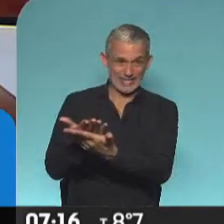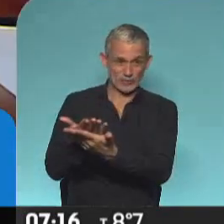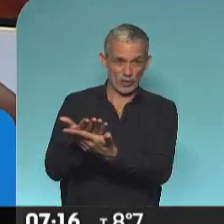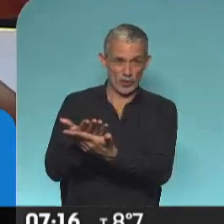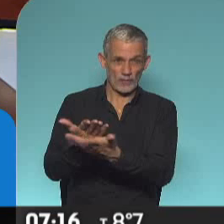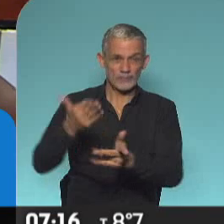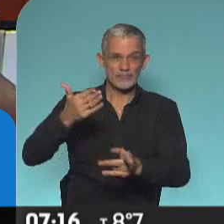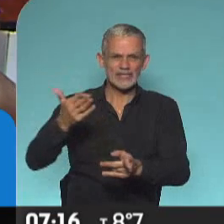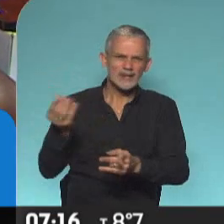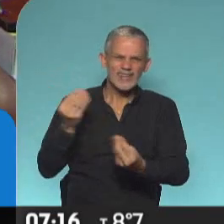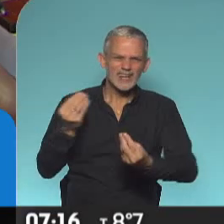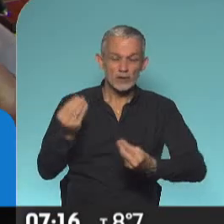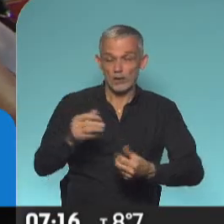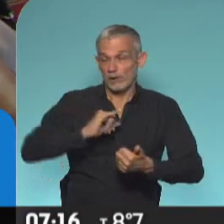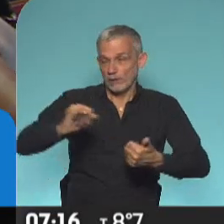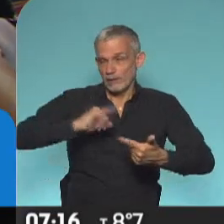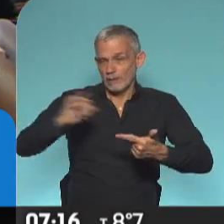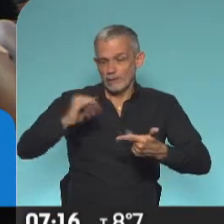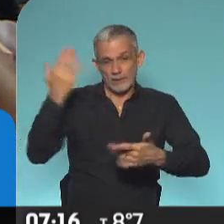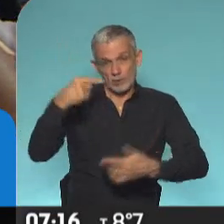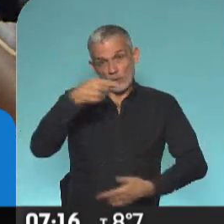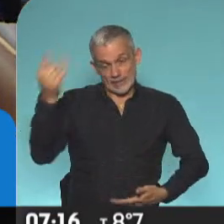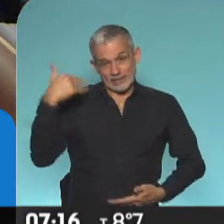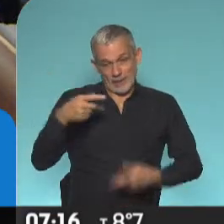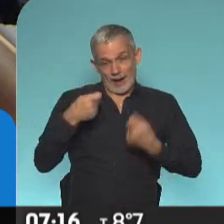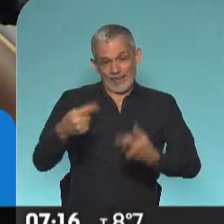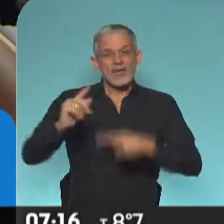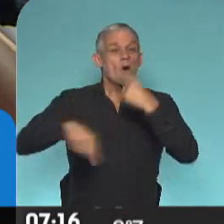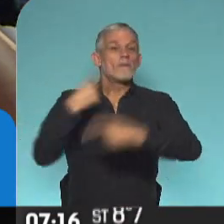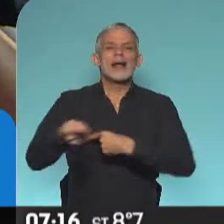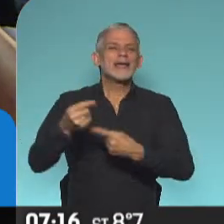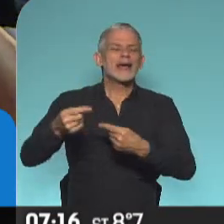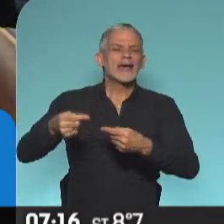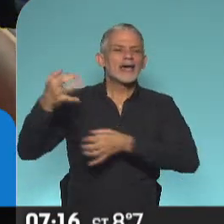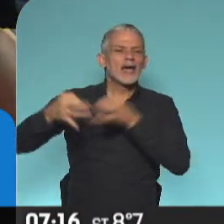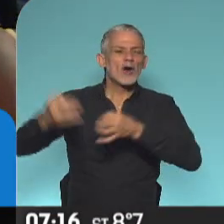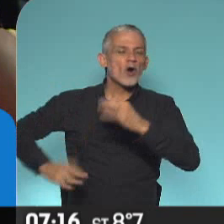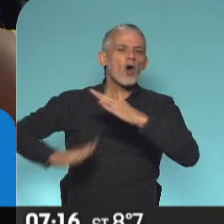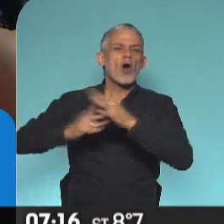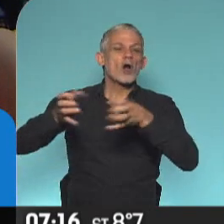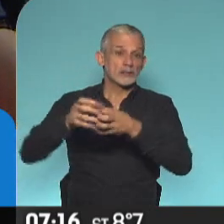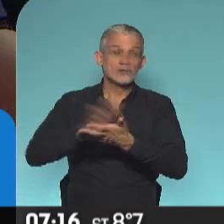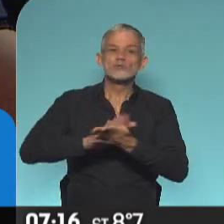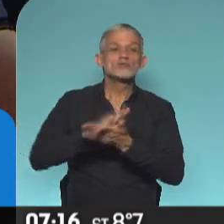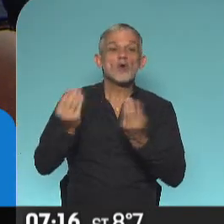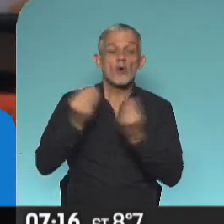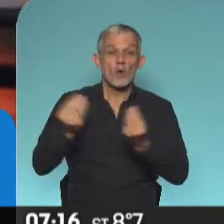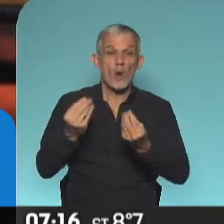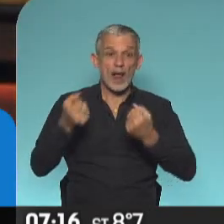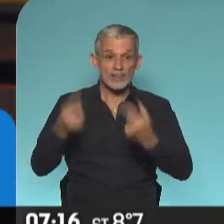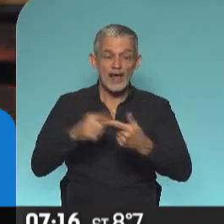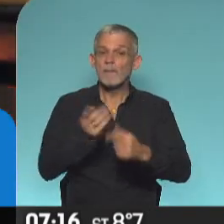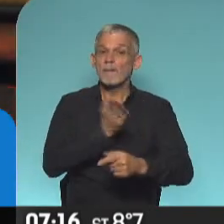mirar y va a decir, ¿qué les estoy diciendo desde hace una semana? ¿Qué se define mañana en la Corte Suprema, Néstor? Mañana la Corte tiene que resolver si va a hacer lugar